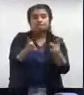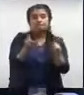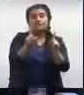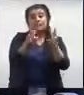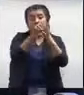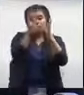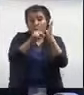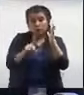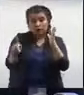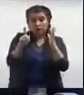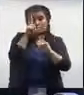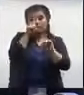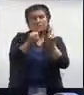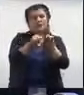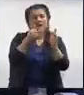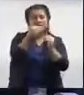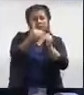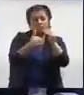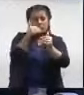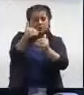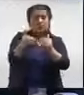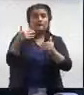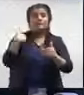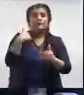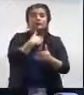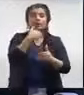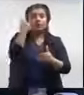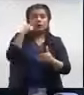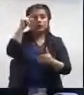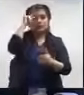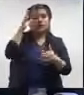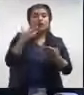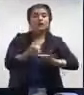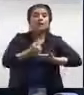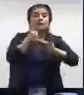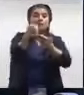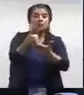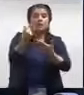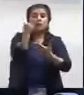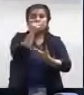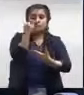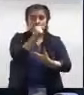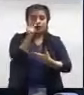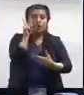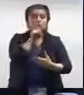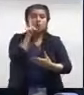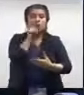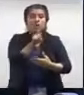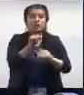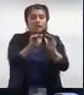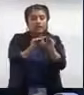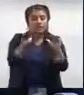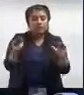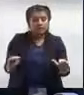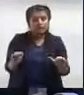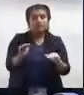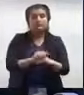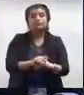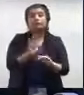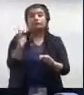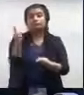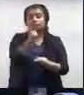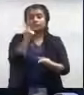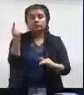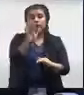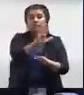planes y programas y proyectos dentro del Ministerio de Gobernación a favor de las mujeres, jóvenes, niños y niñas en todas